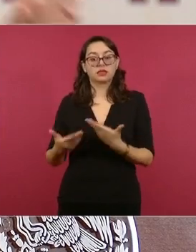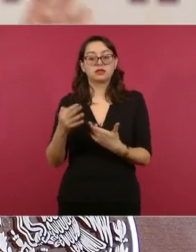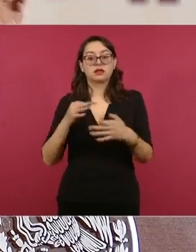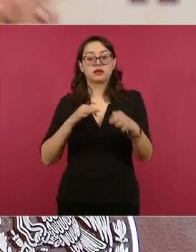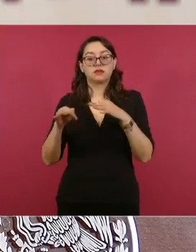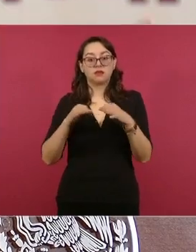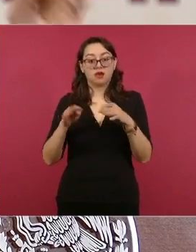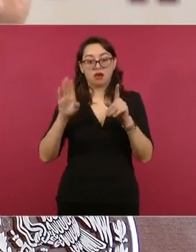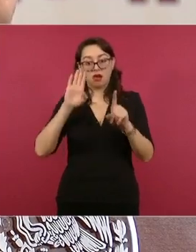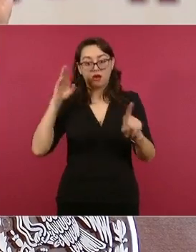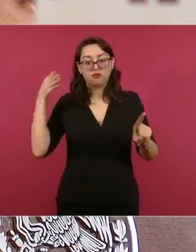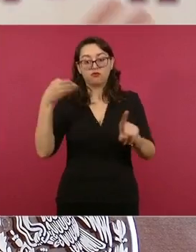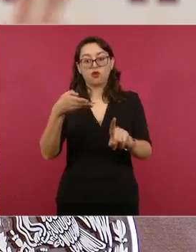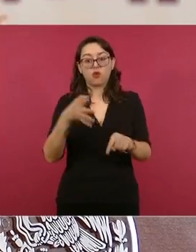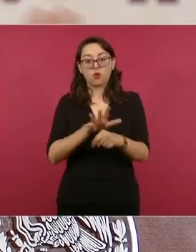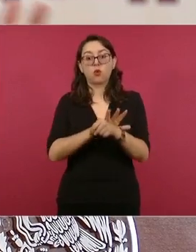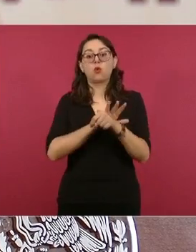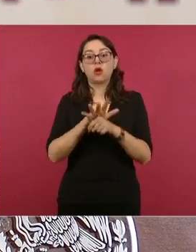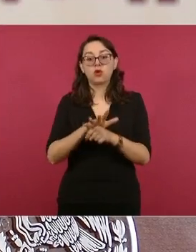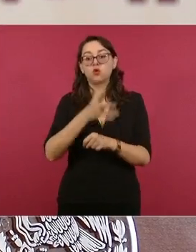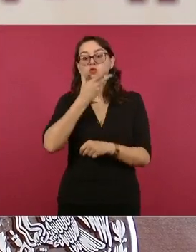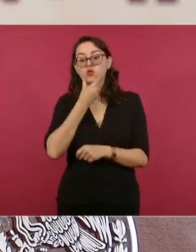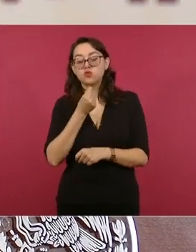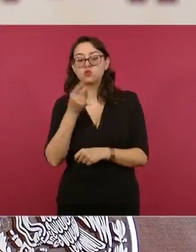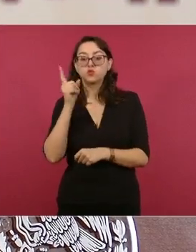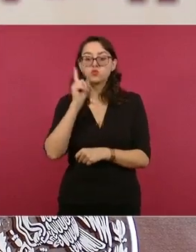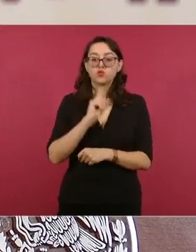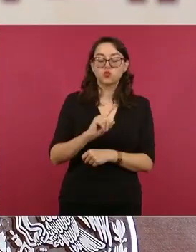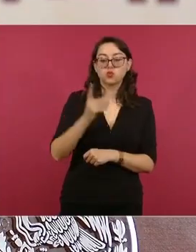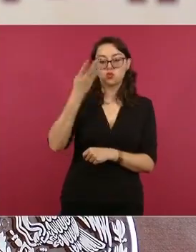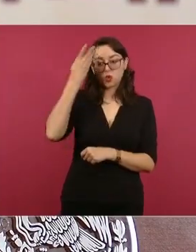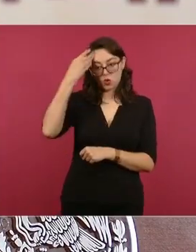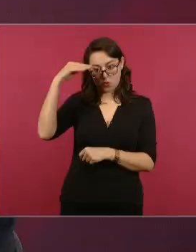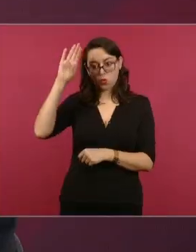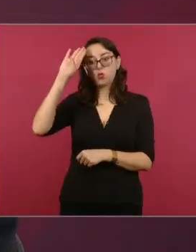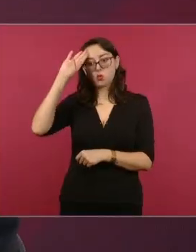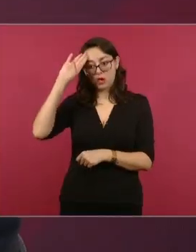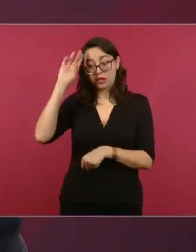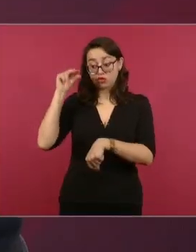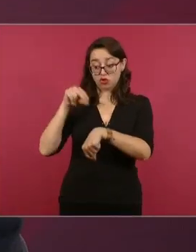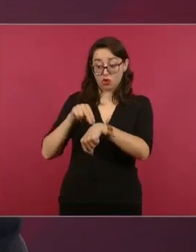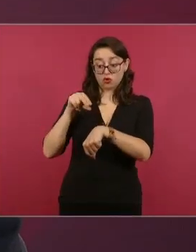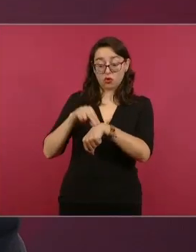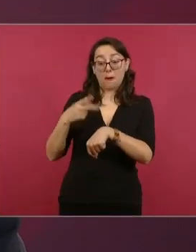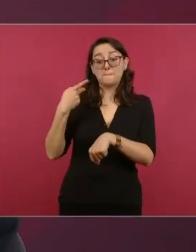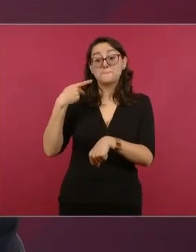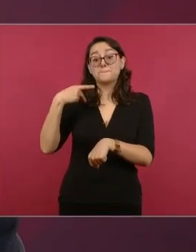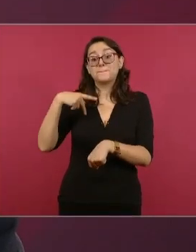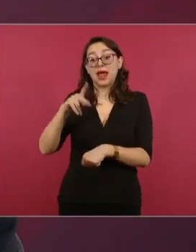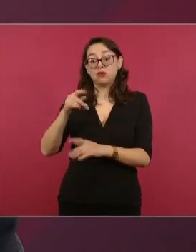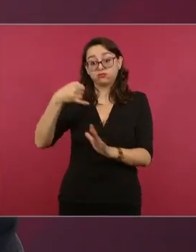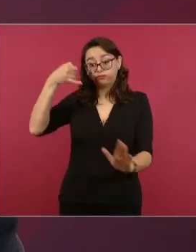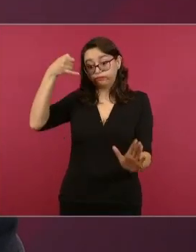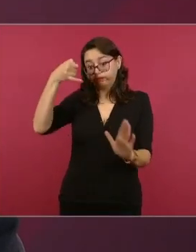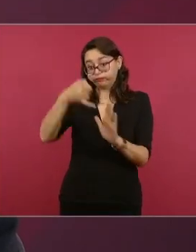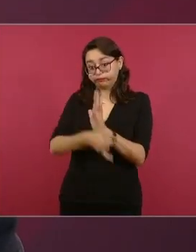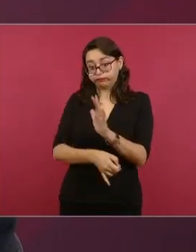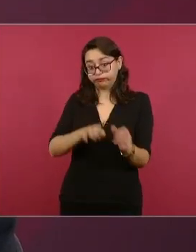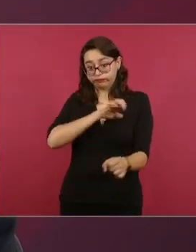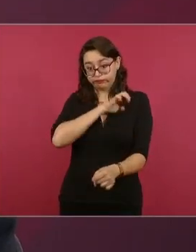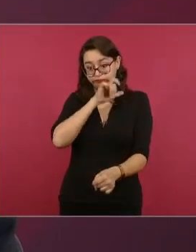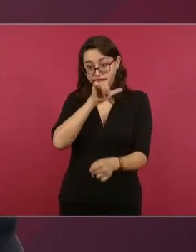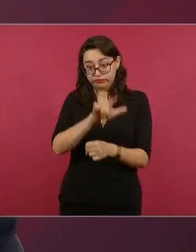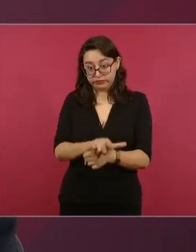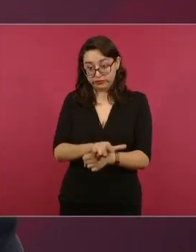enfoca específicamente a médicas y médicos especialistas. Servicios de Salud de Cuba, en